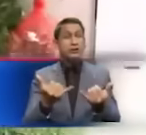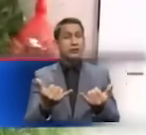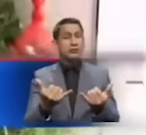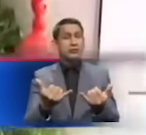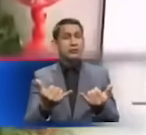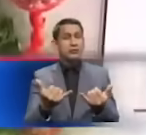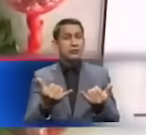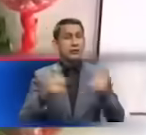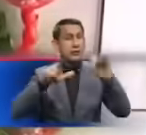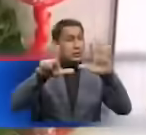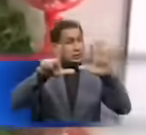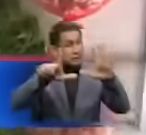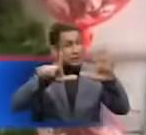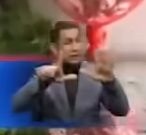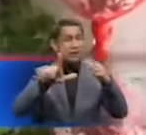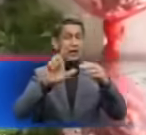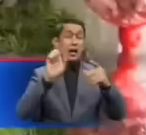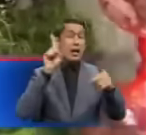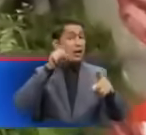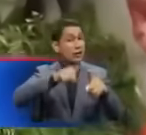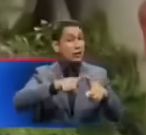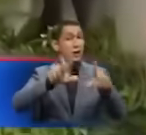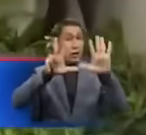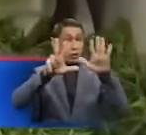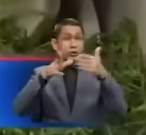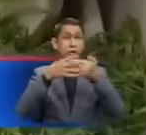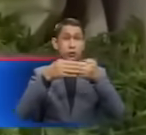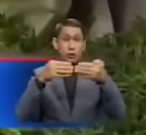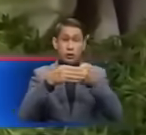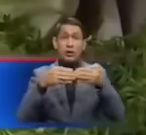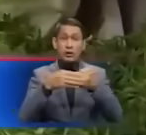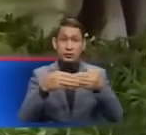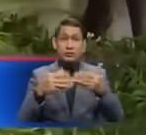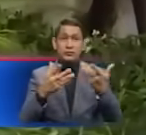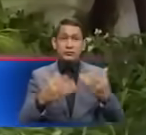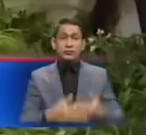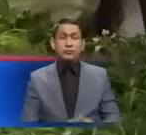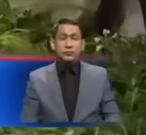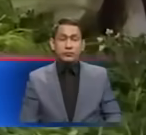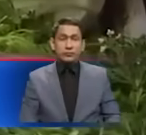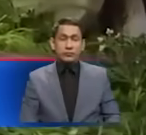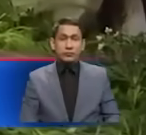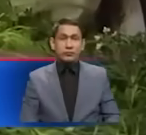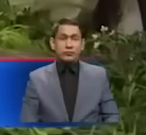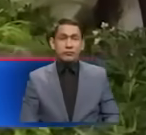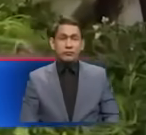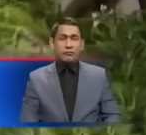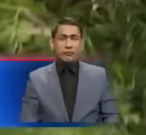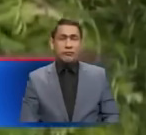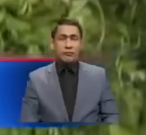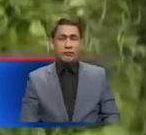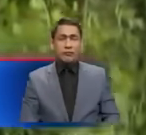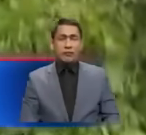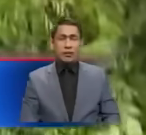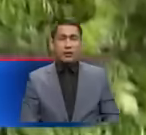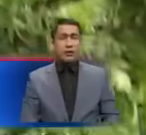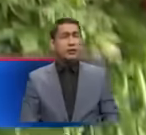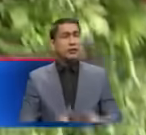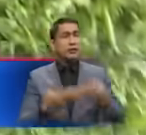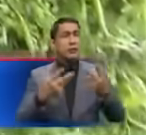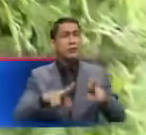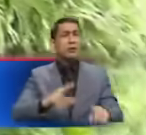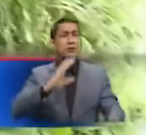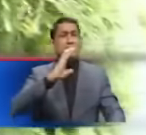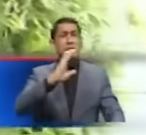de $7, $8, dependiendo la calidad de la lechuga también. El cilantro igual está muy caro.